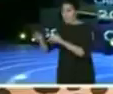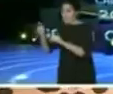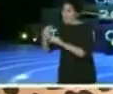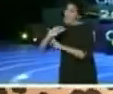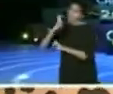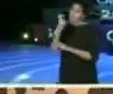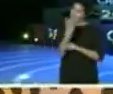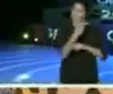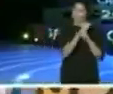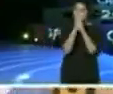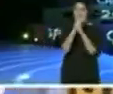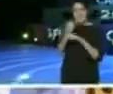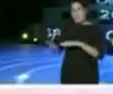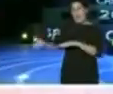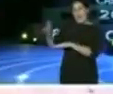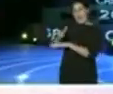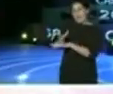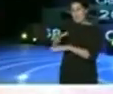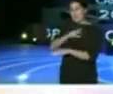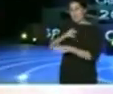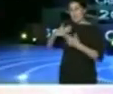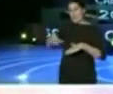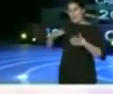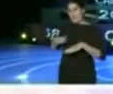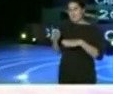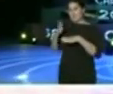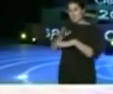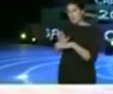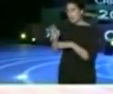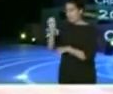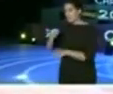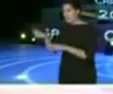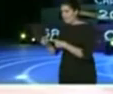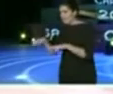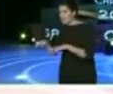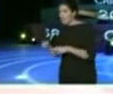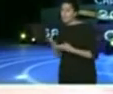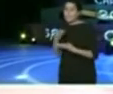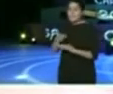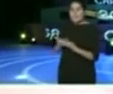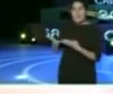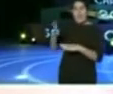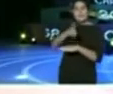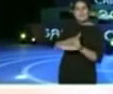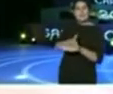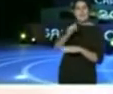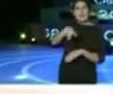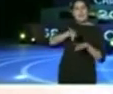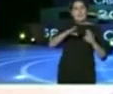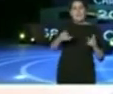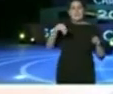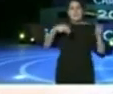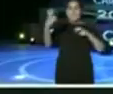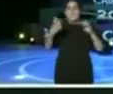el premio de presentación, de interpretación, etcétera, tenemos que solicitar que también estén sobre este